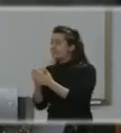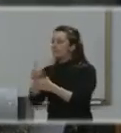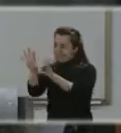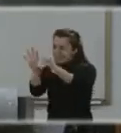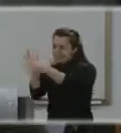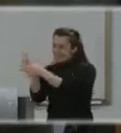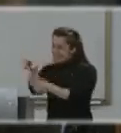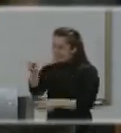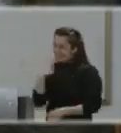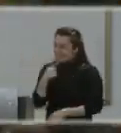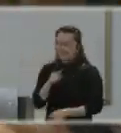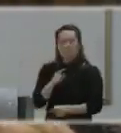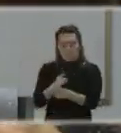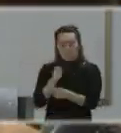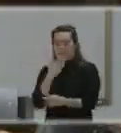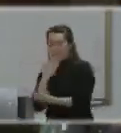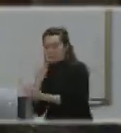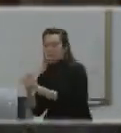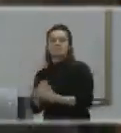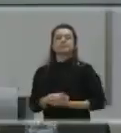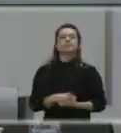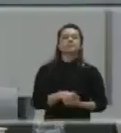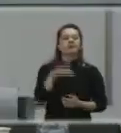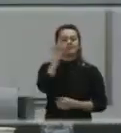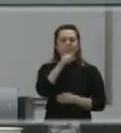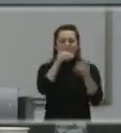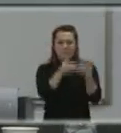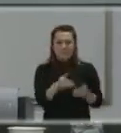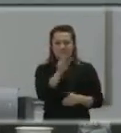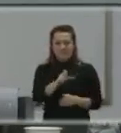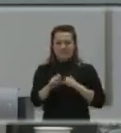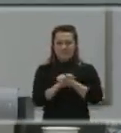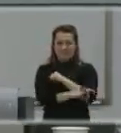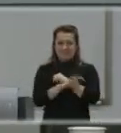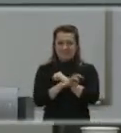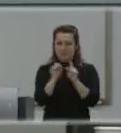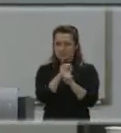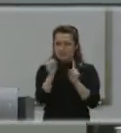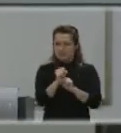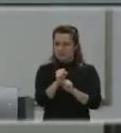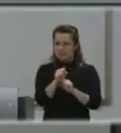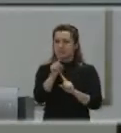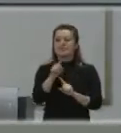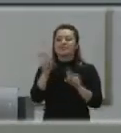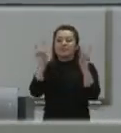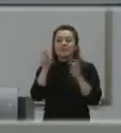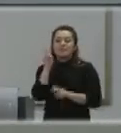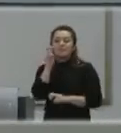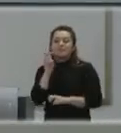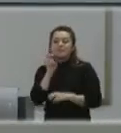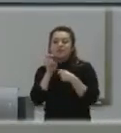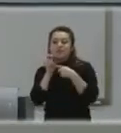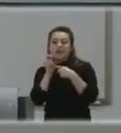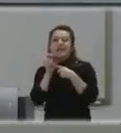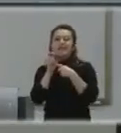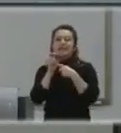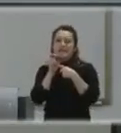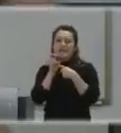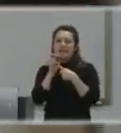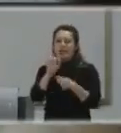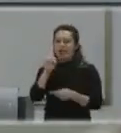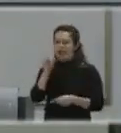dice este. En el caso de personas con discapacidad psicosocial, lo que vemos con mucha frecuencia en temas de sexualidad, y Jorge y Salam